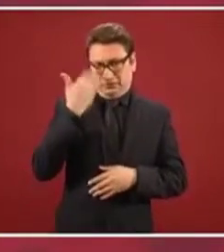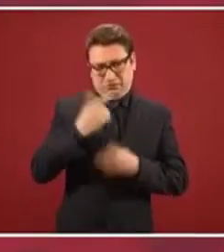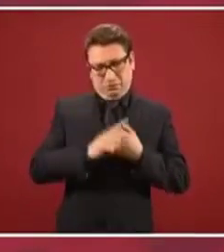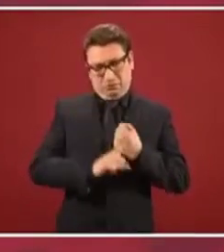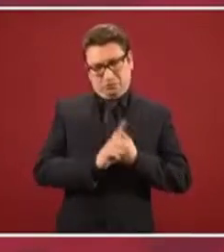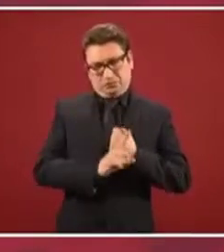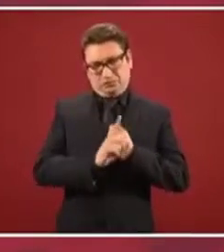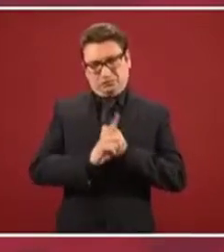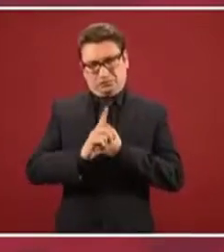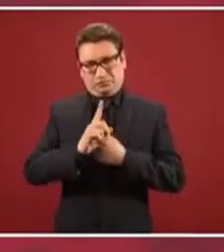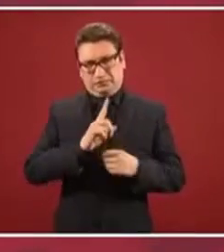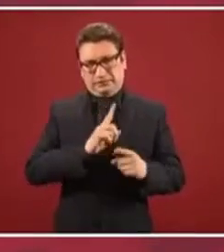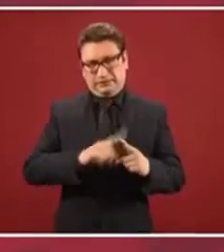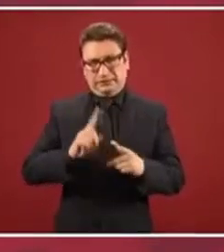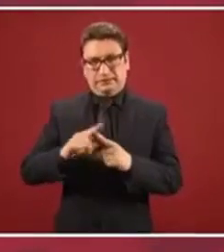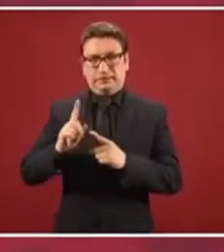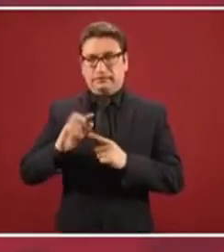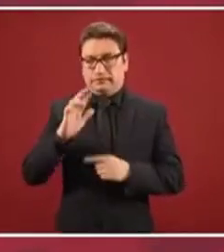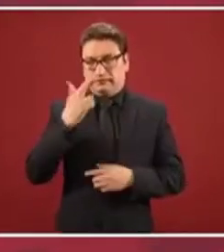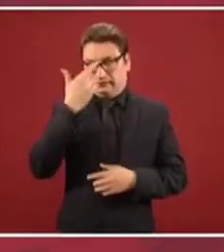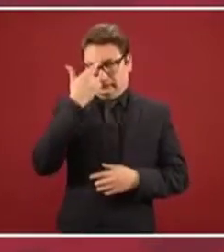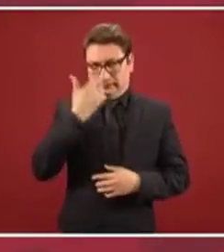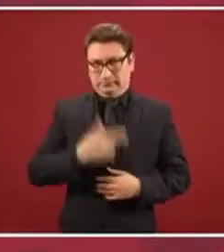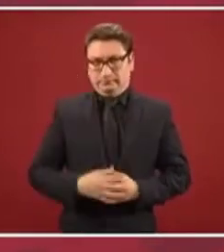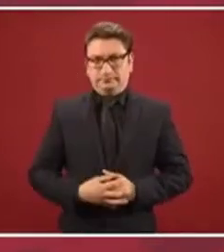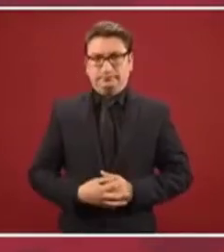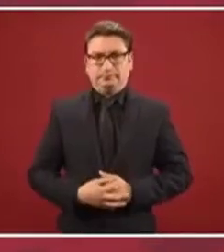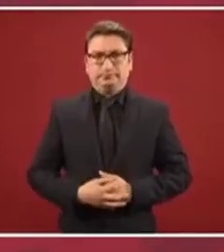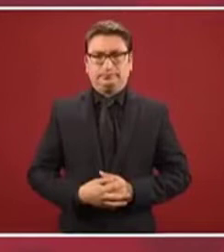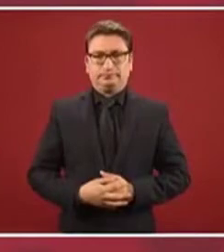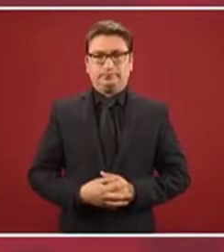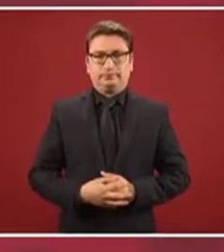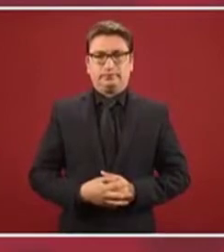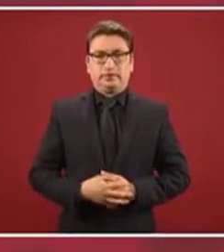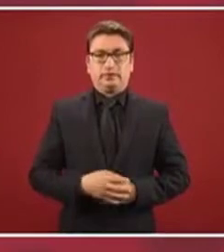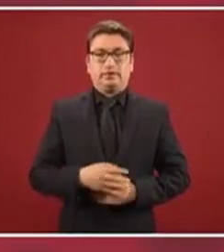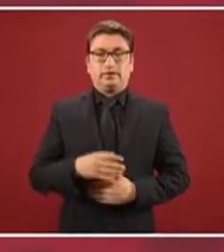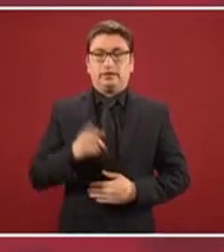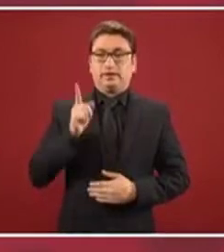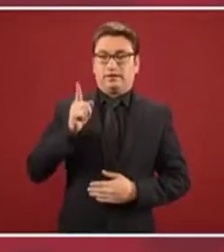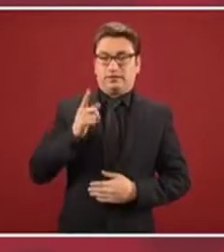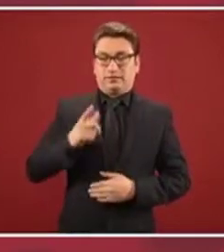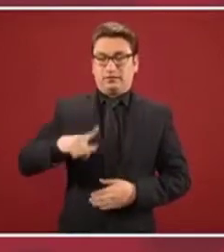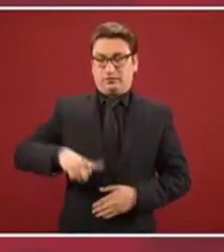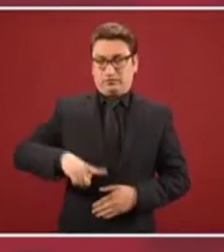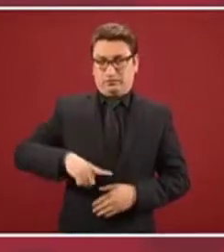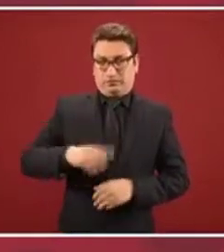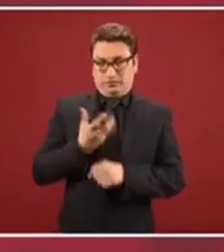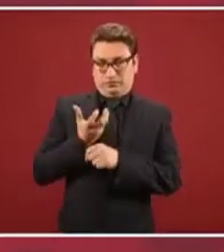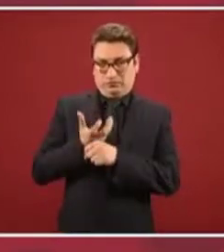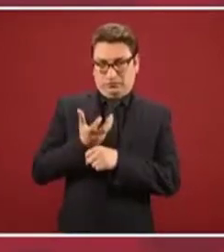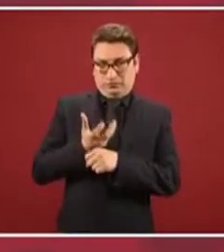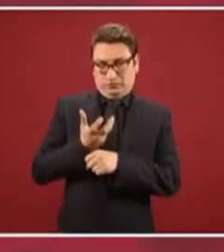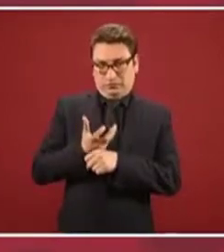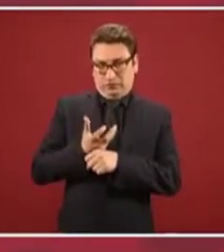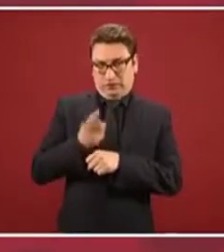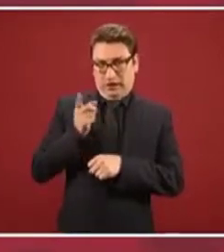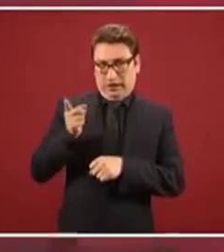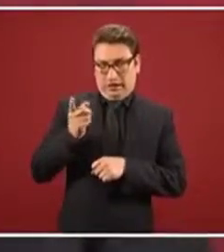que se produjo con el gobierno de Estados Unidos y